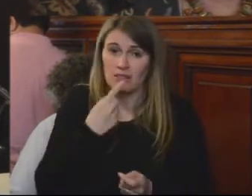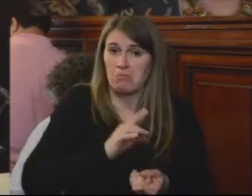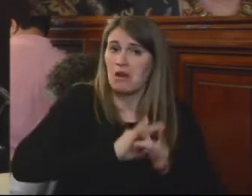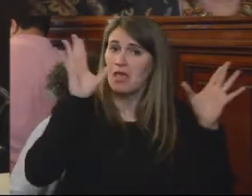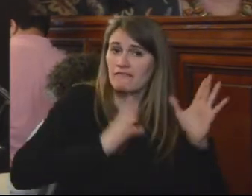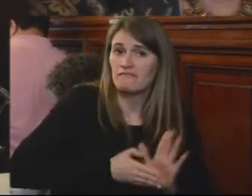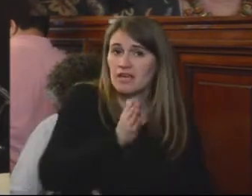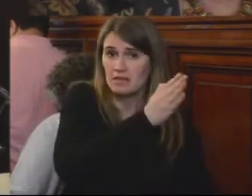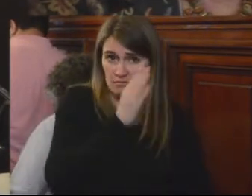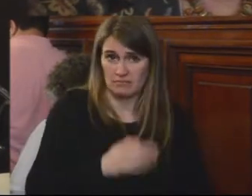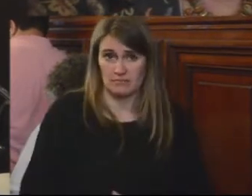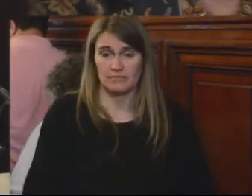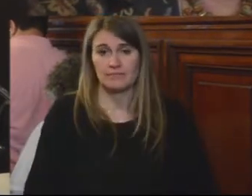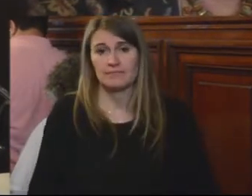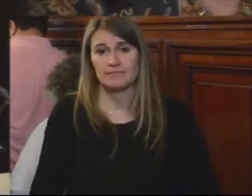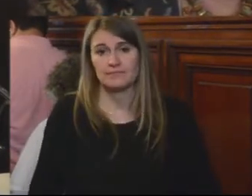ciudad de comodoro rivadavia